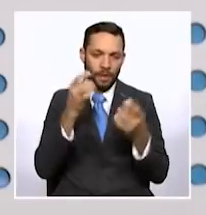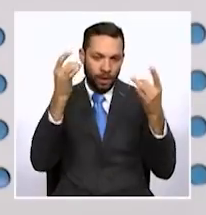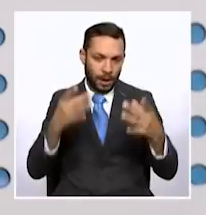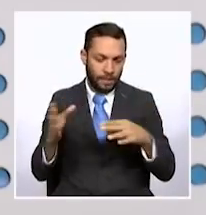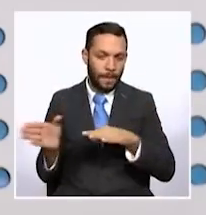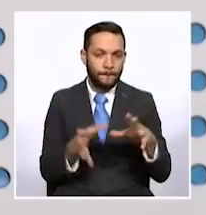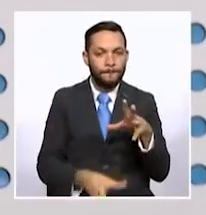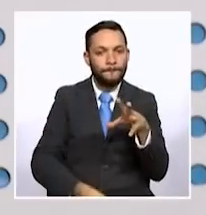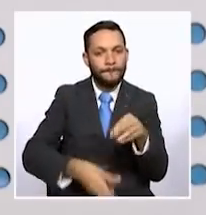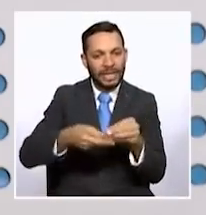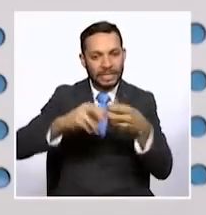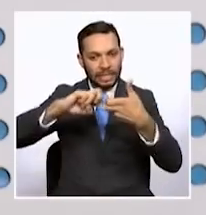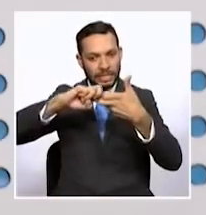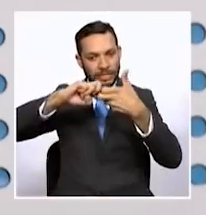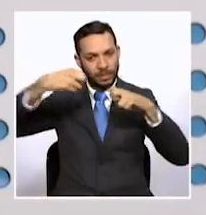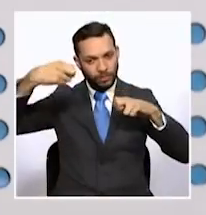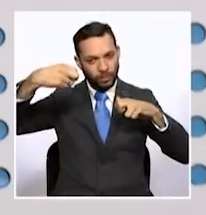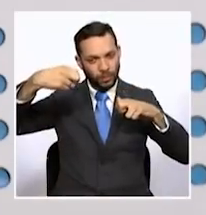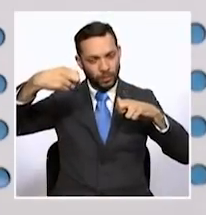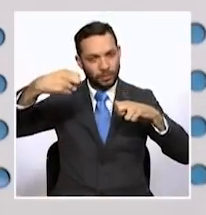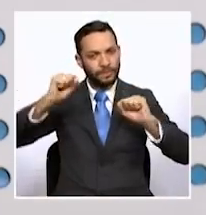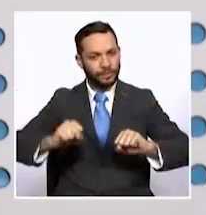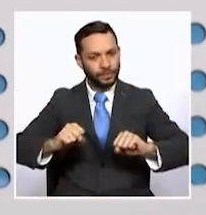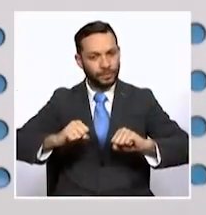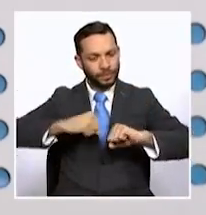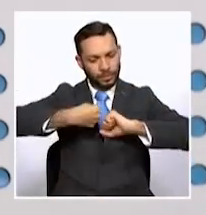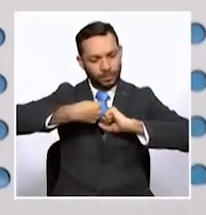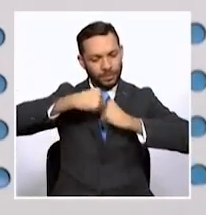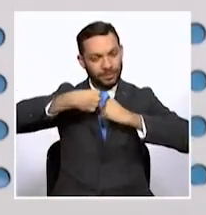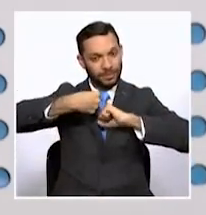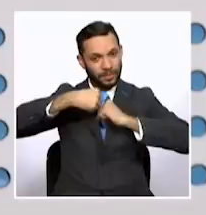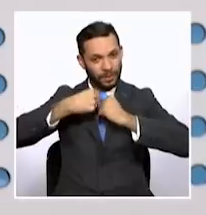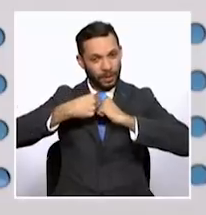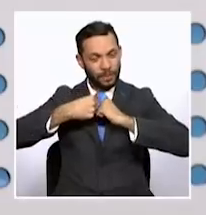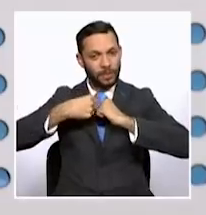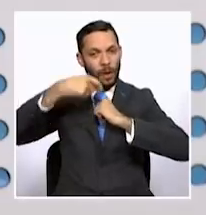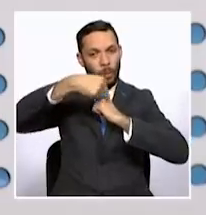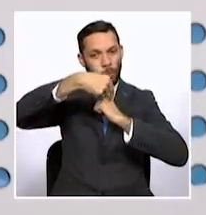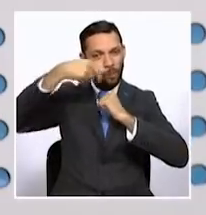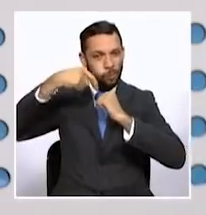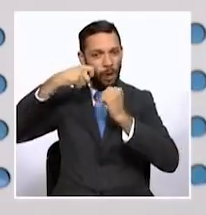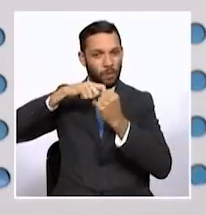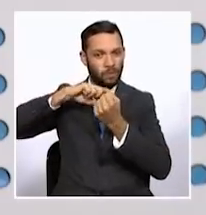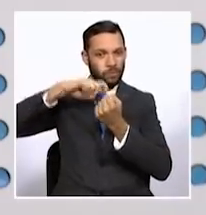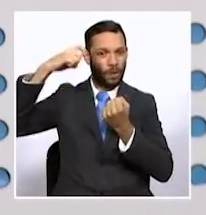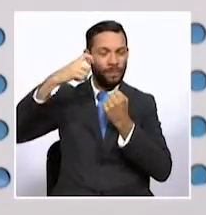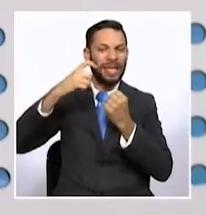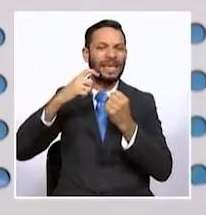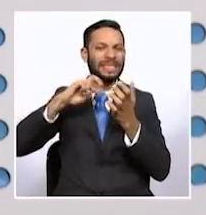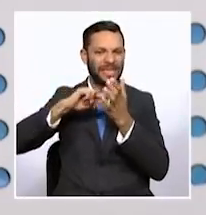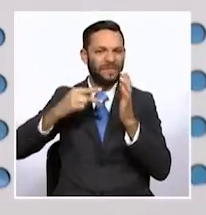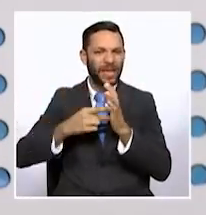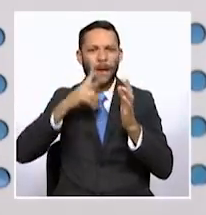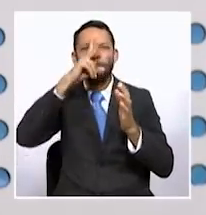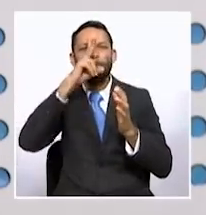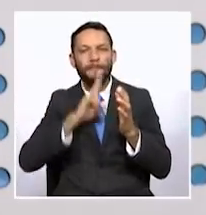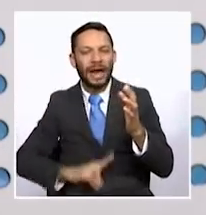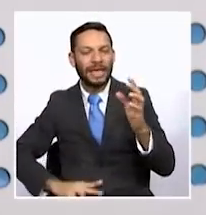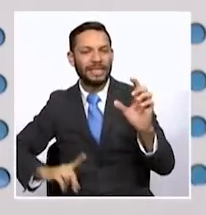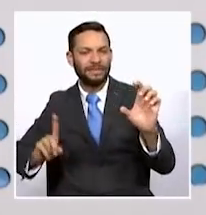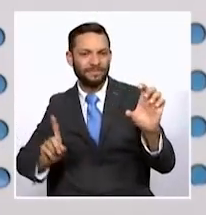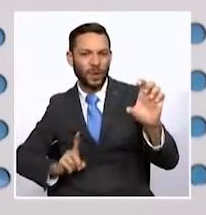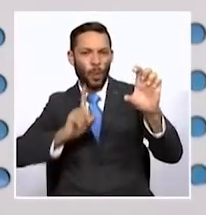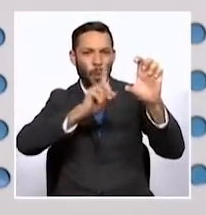estabilidad secundaria a la articulación. Por ejemplo, en la rodilla tenemos aquí el cuádriceps, que es un estabilizador secundario de la rodilla y es el que nos ayuda